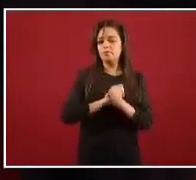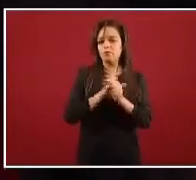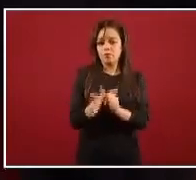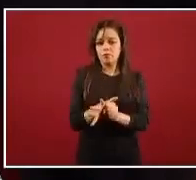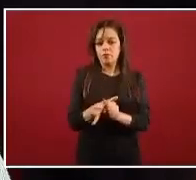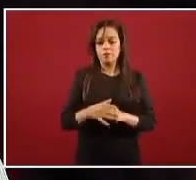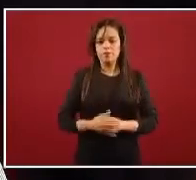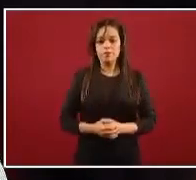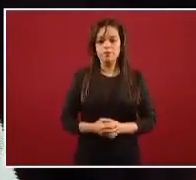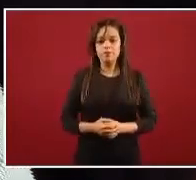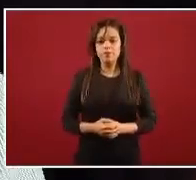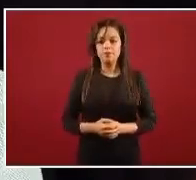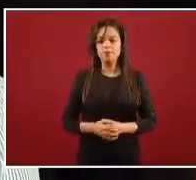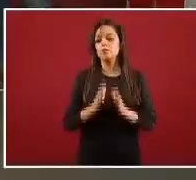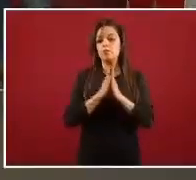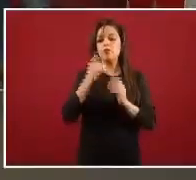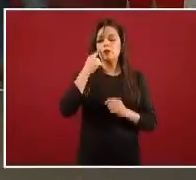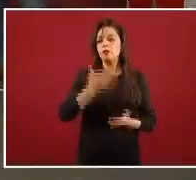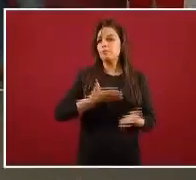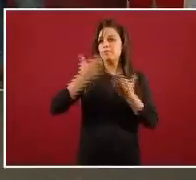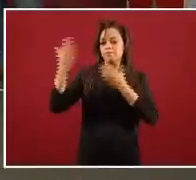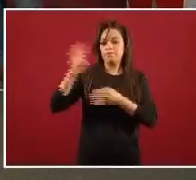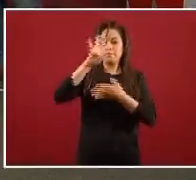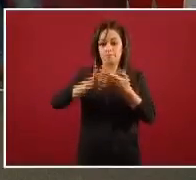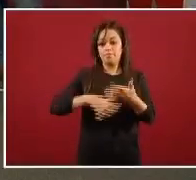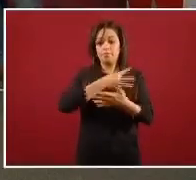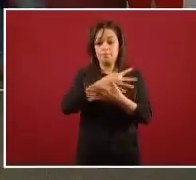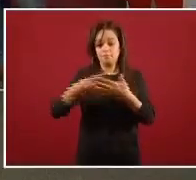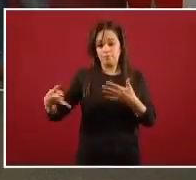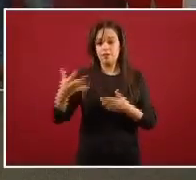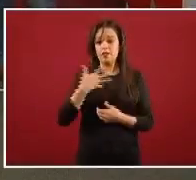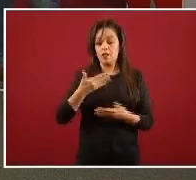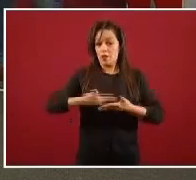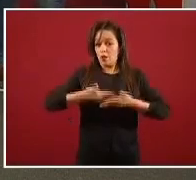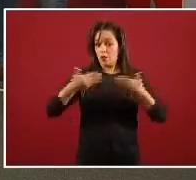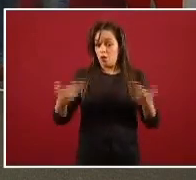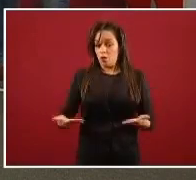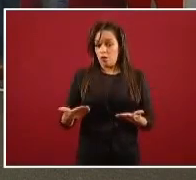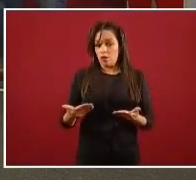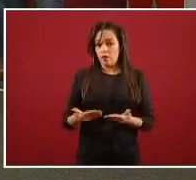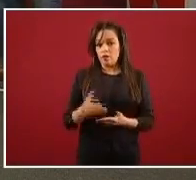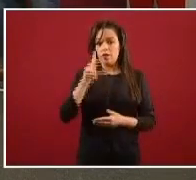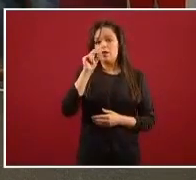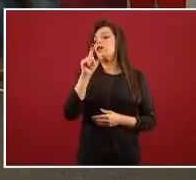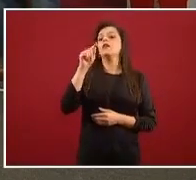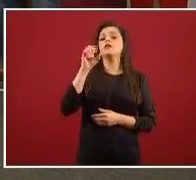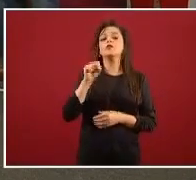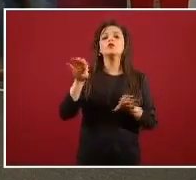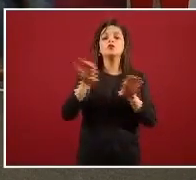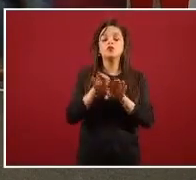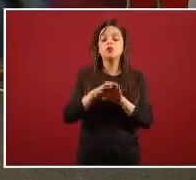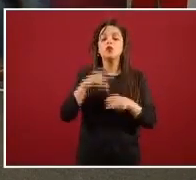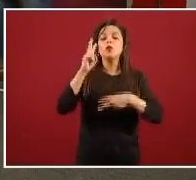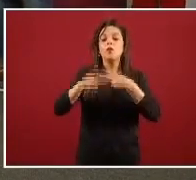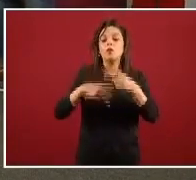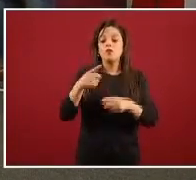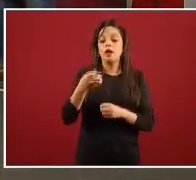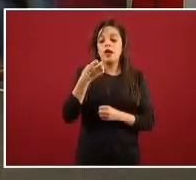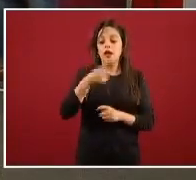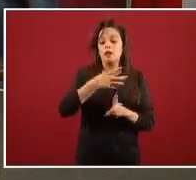quiero mostrarles la gráfica de los datos actuales del comportamiento epidémico de